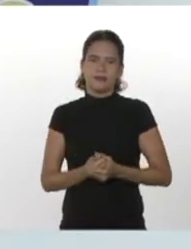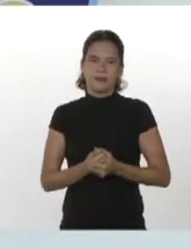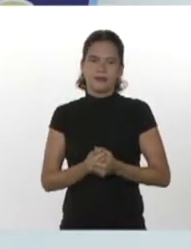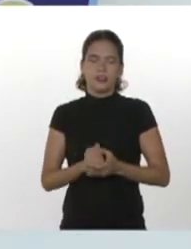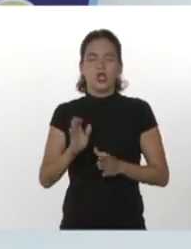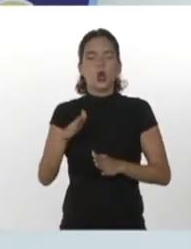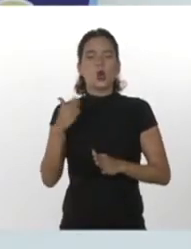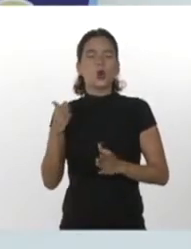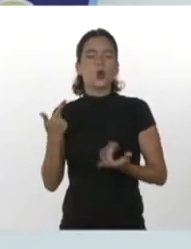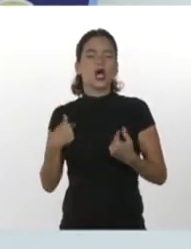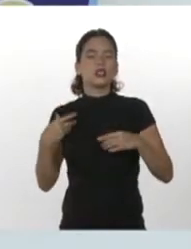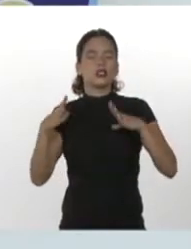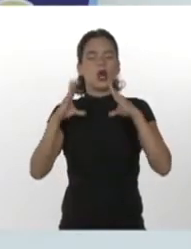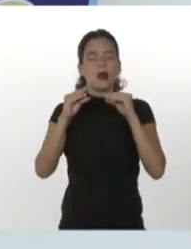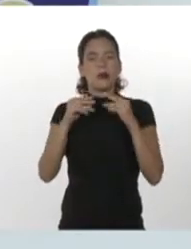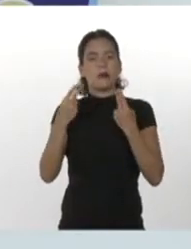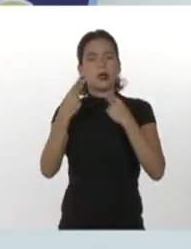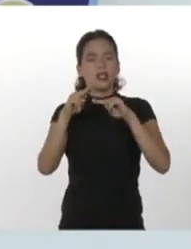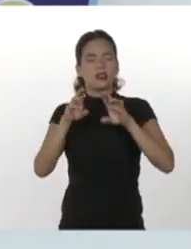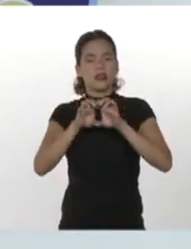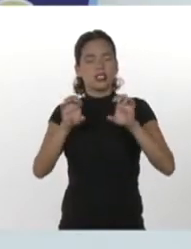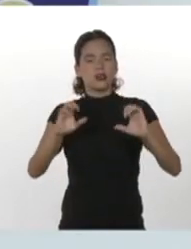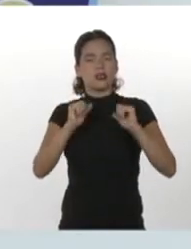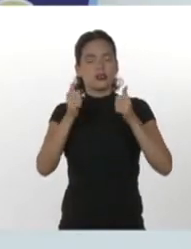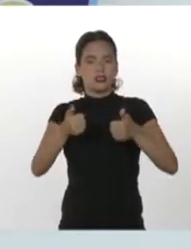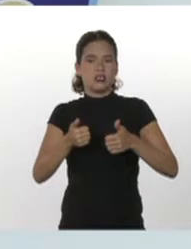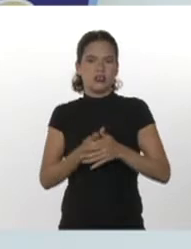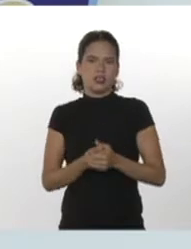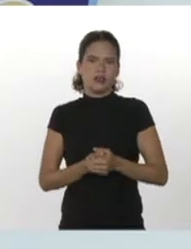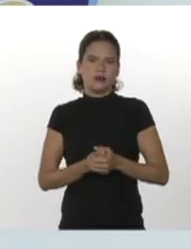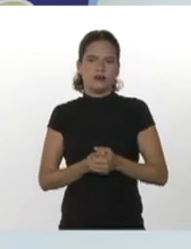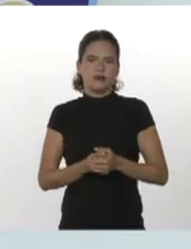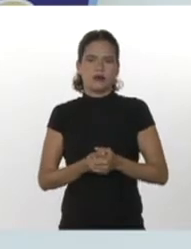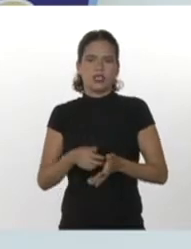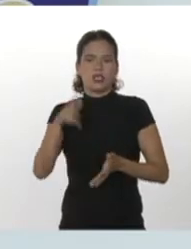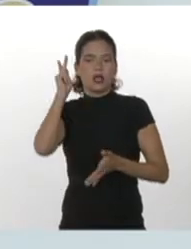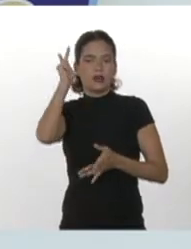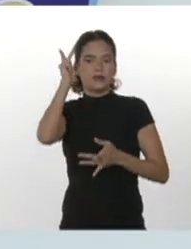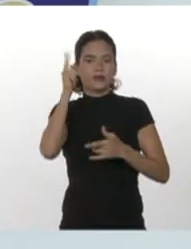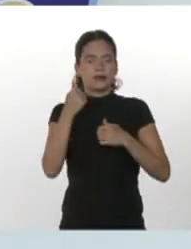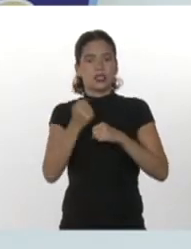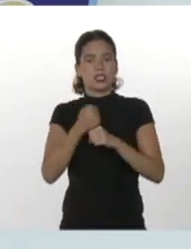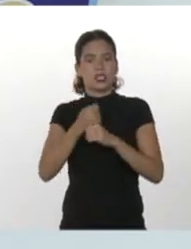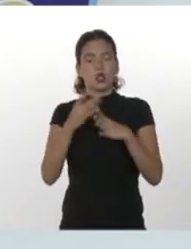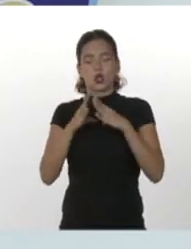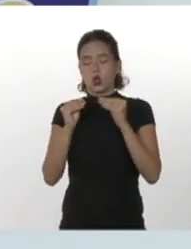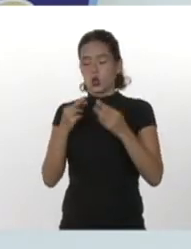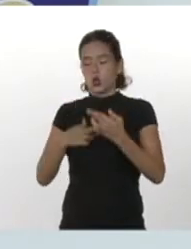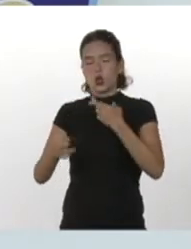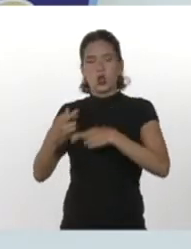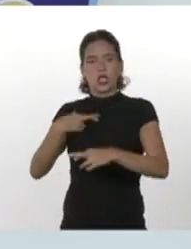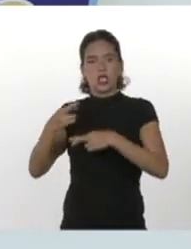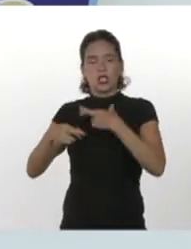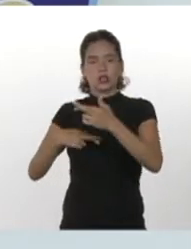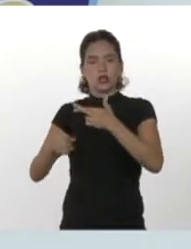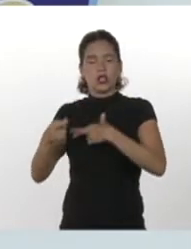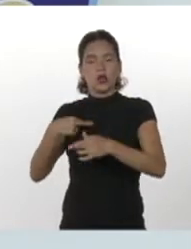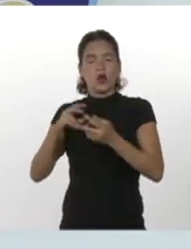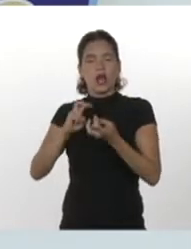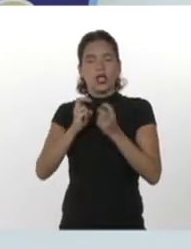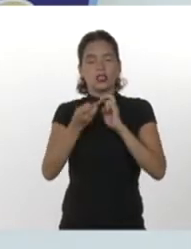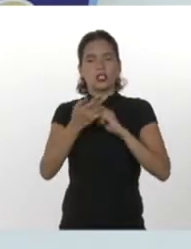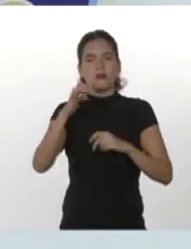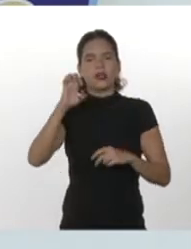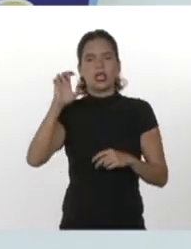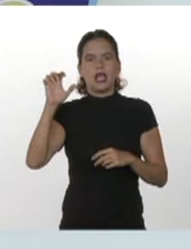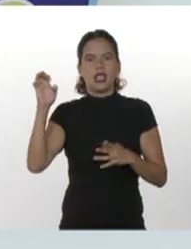Cuando hablamos del nivel de educación inicial, los docentes trabajaron todo lo relacionado al tema de las